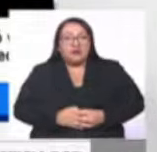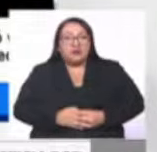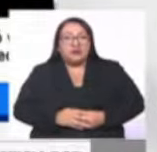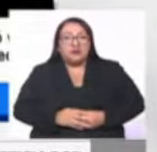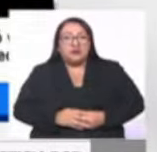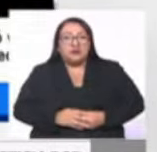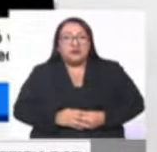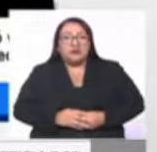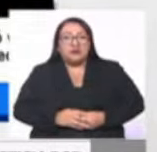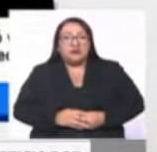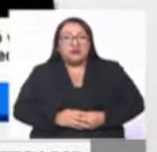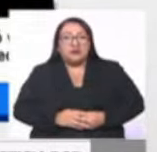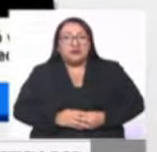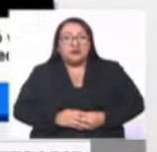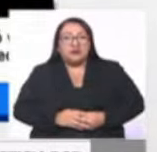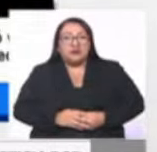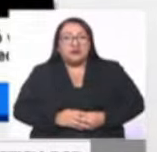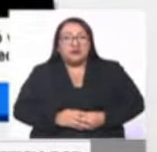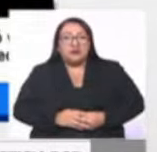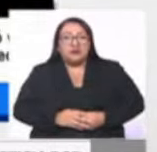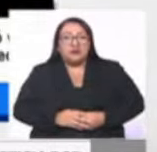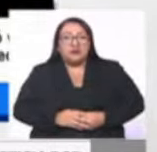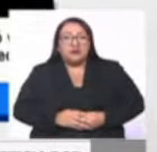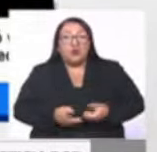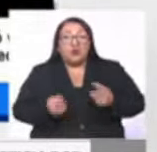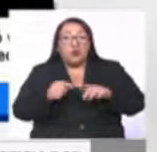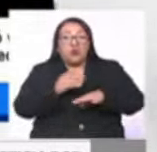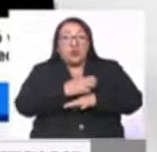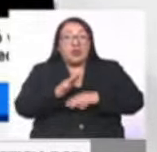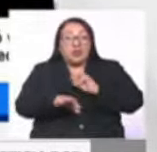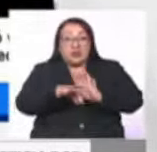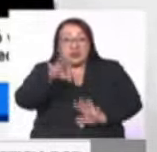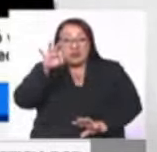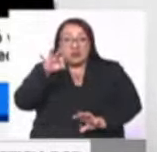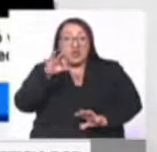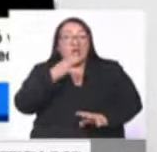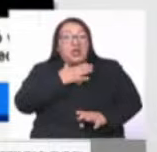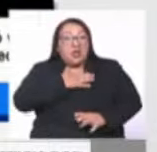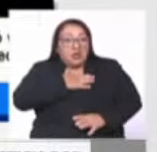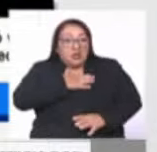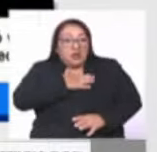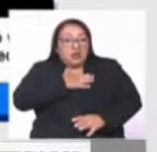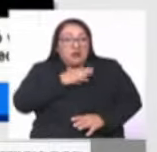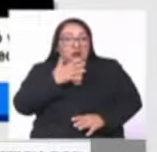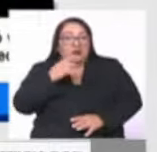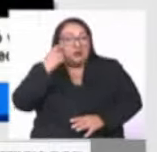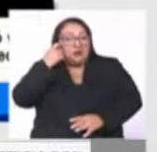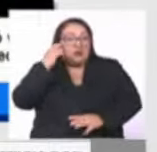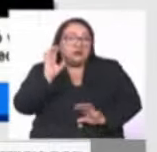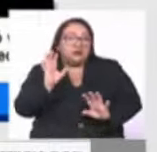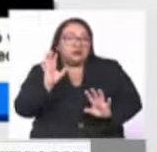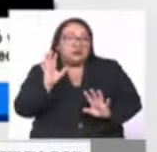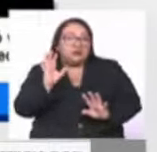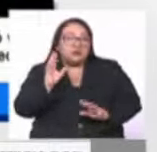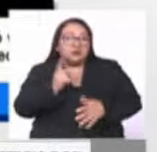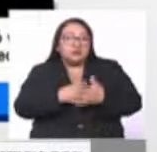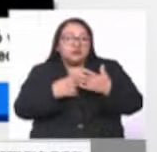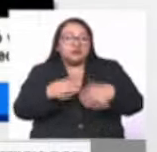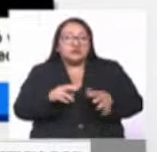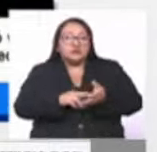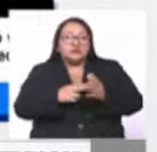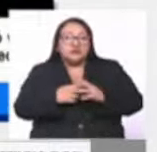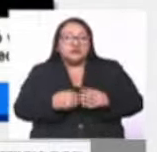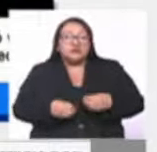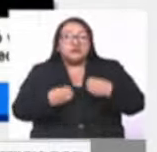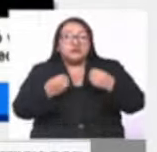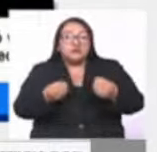después de haber sido electa si fuera electa no Entonces a mí me parece en particular que ese tema bajo mi punto